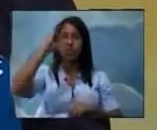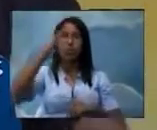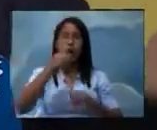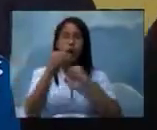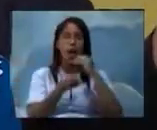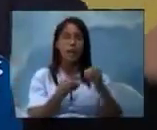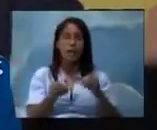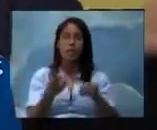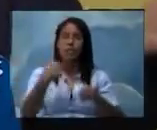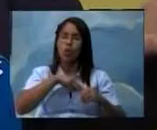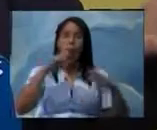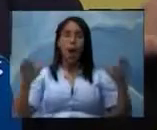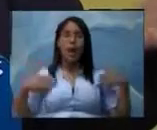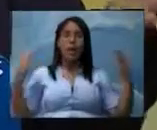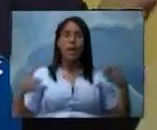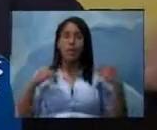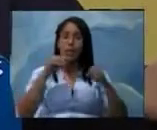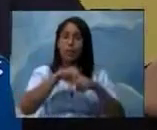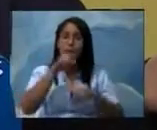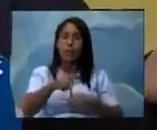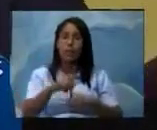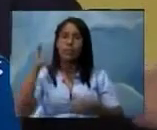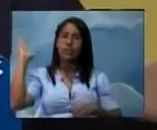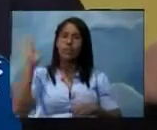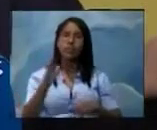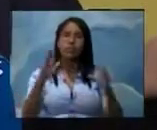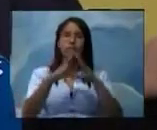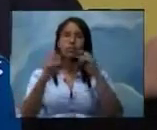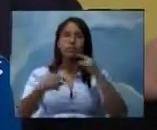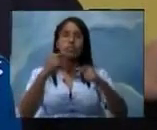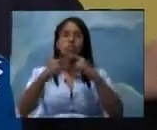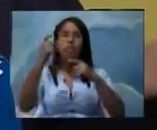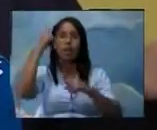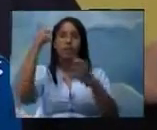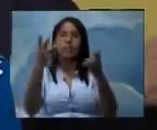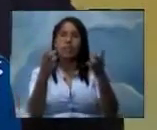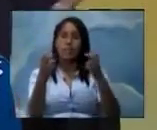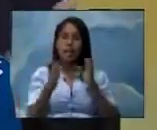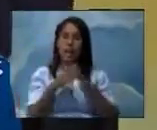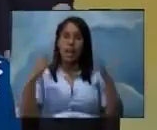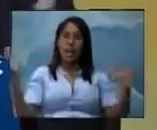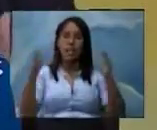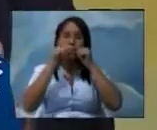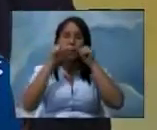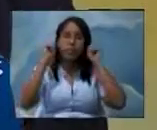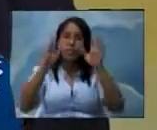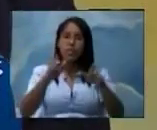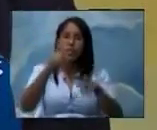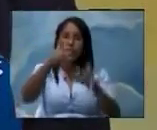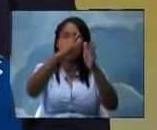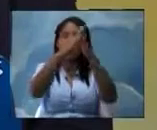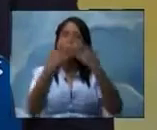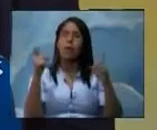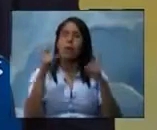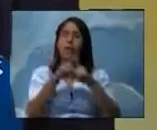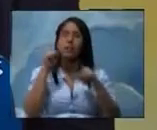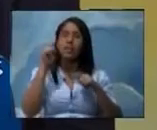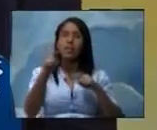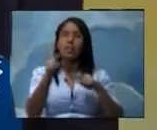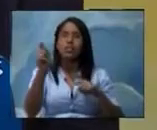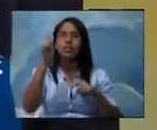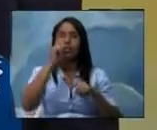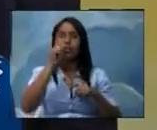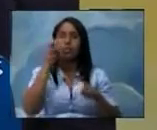ha hecho. Nos alegraremos en él. Venimos todos los días a recibir grandes bendiciones, su palabra. Y